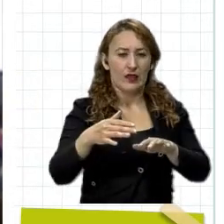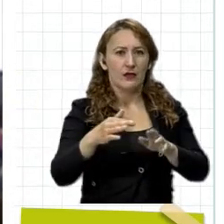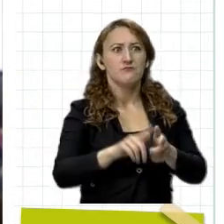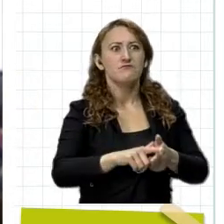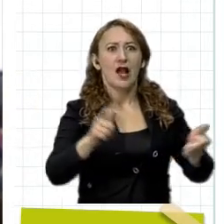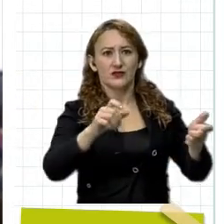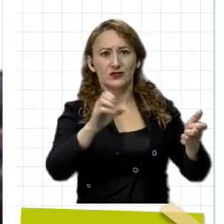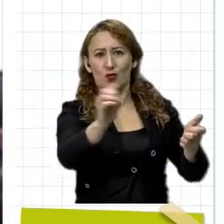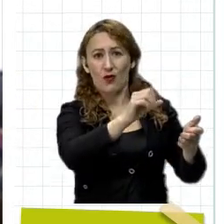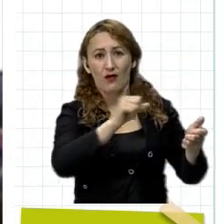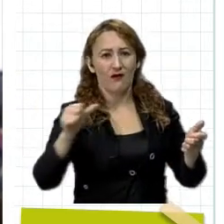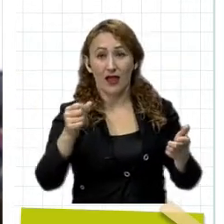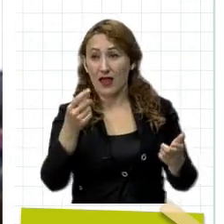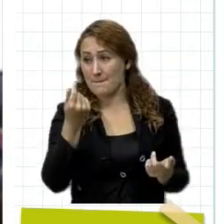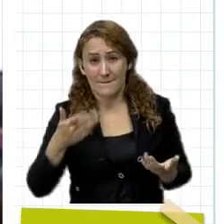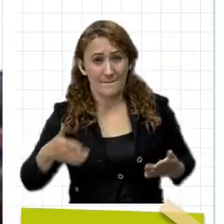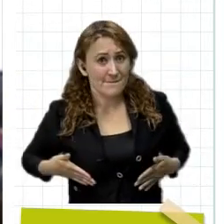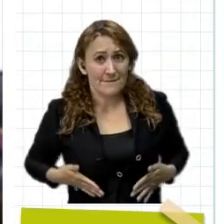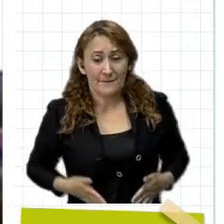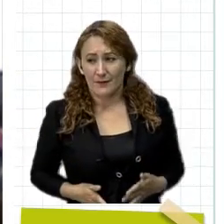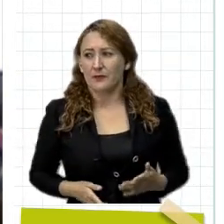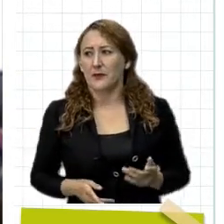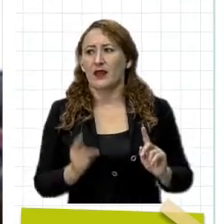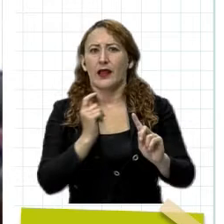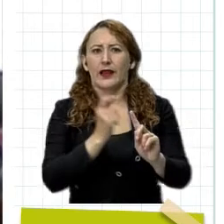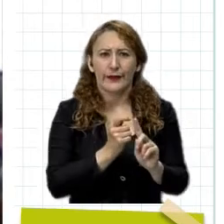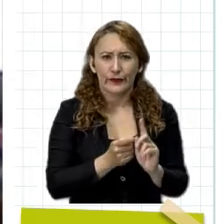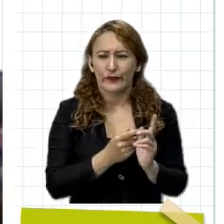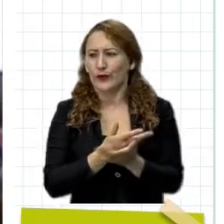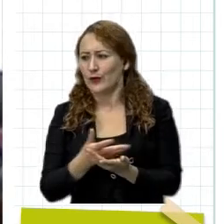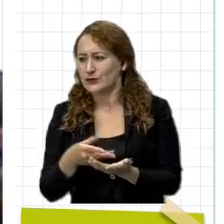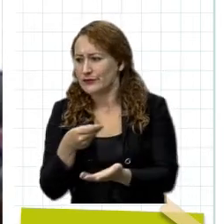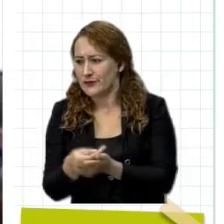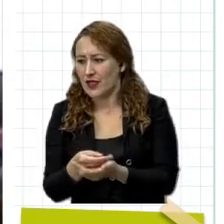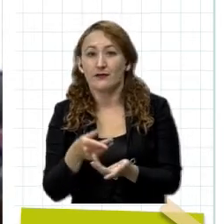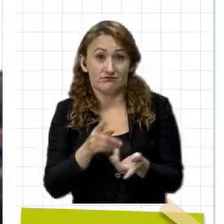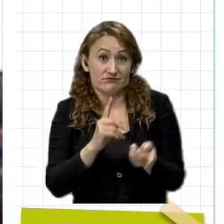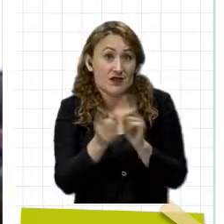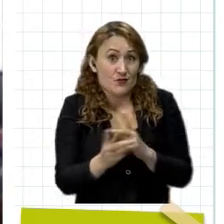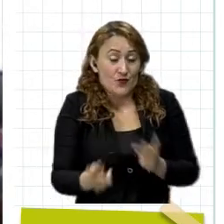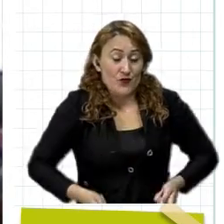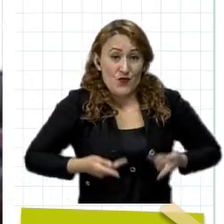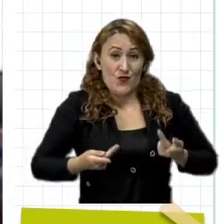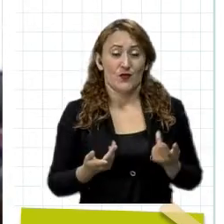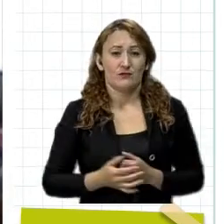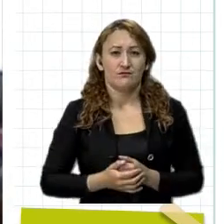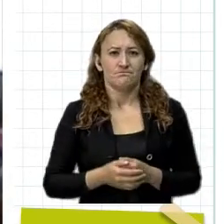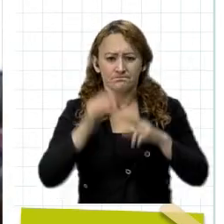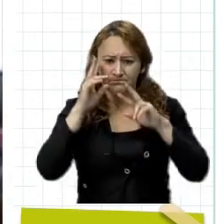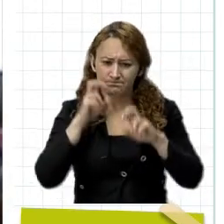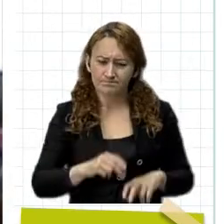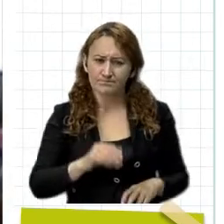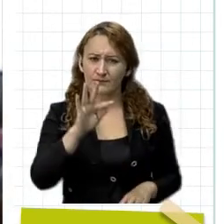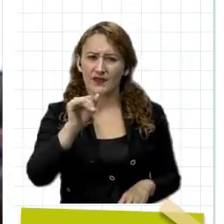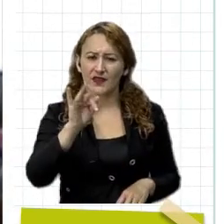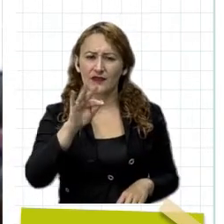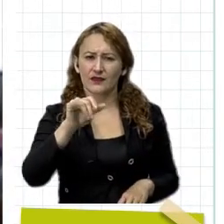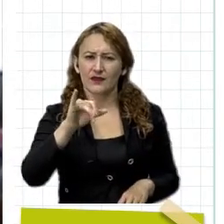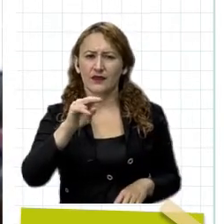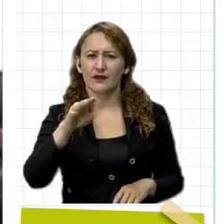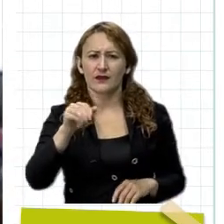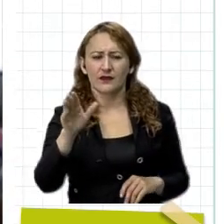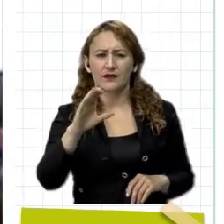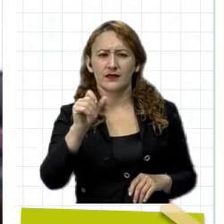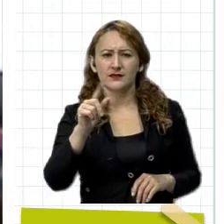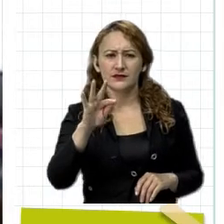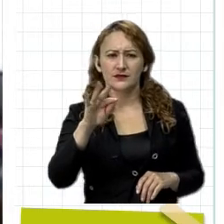ellos no cuenta con los recursos que demanda este cambio de vida. En un estudio hecho por Tatiana Castañeda en 2011